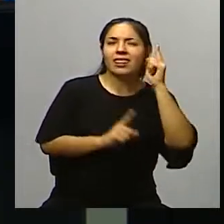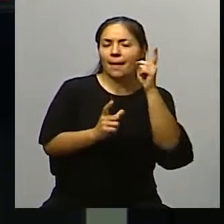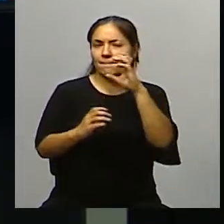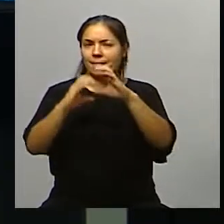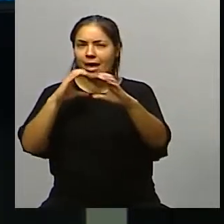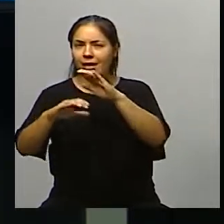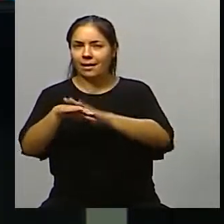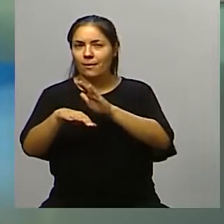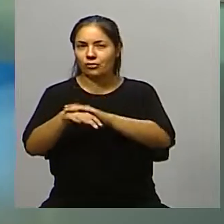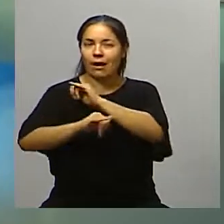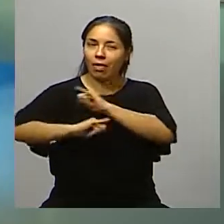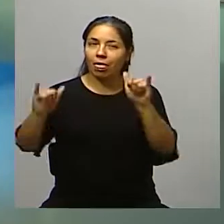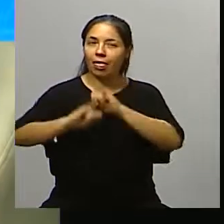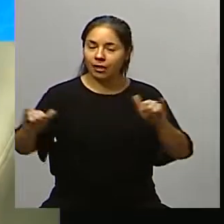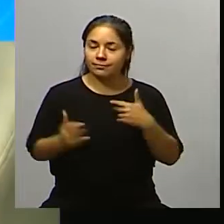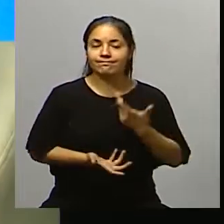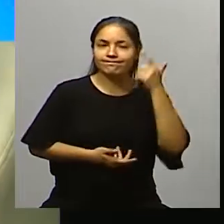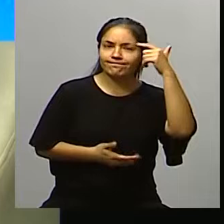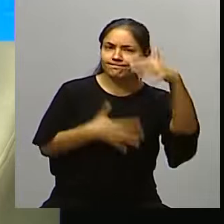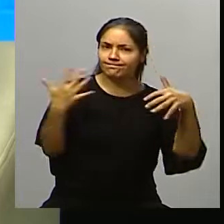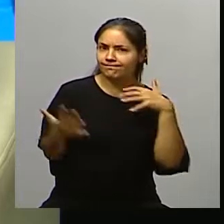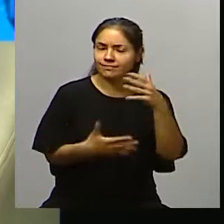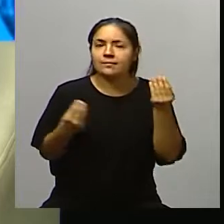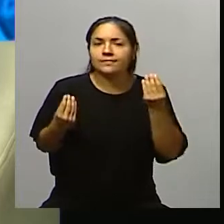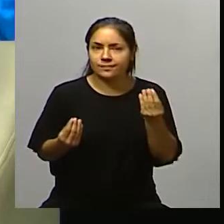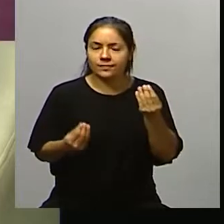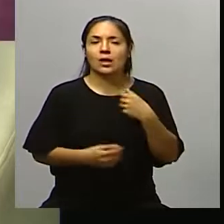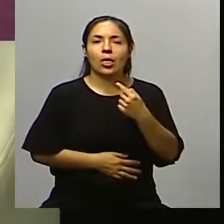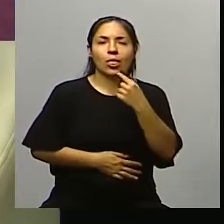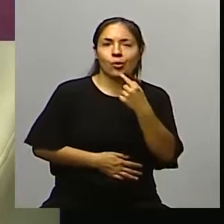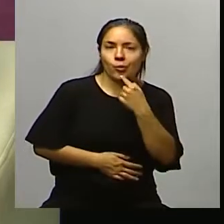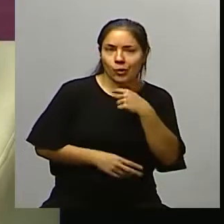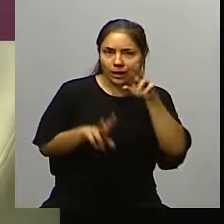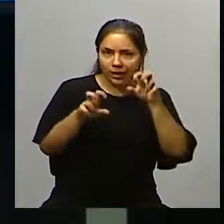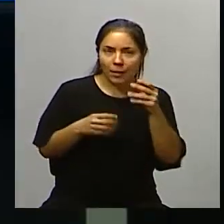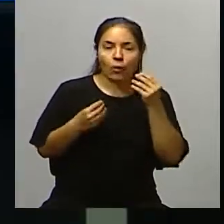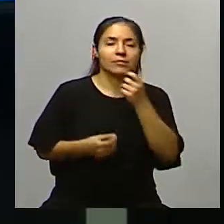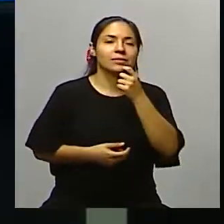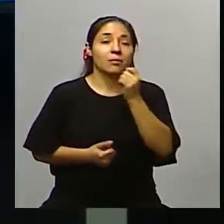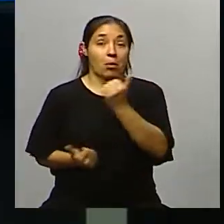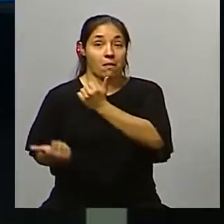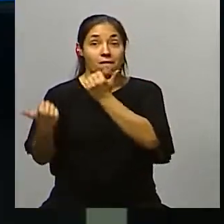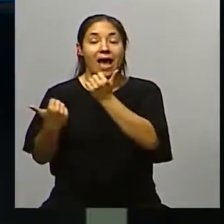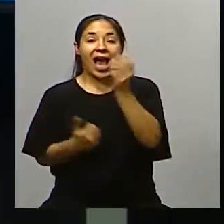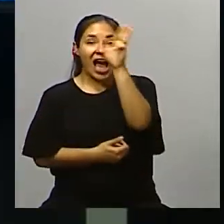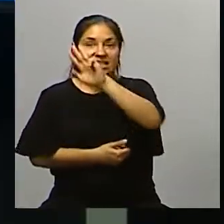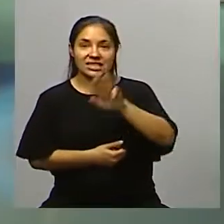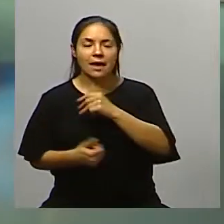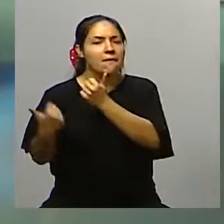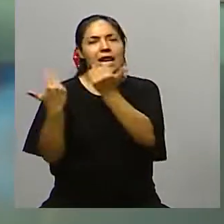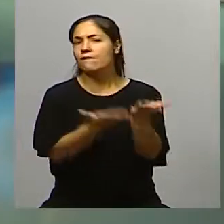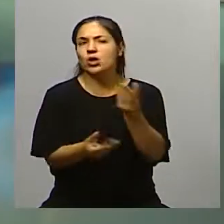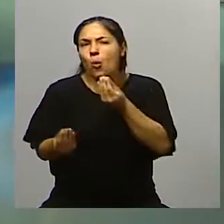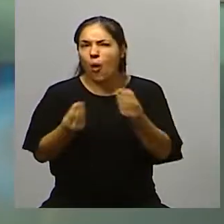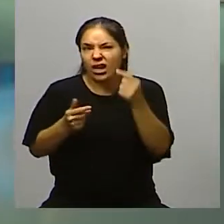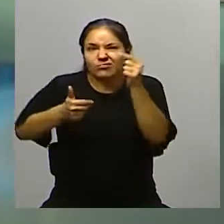manera alimentan, y es que por ahí la pregunta sería en este caso, ¿cuáles son los beneficios que brinda ANSES? Esto como para hacer